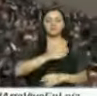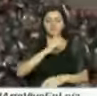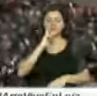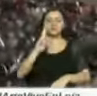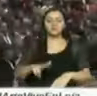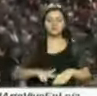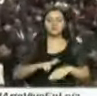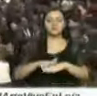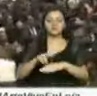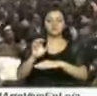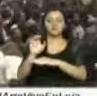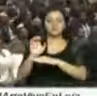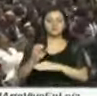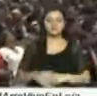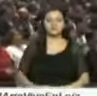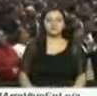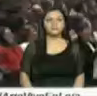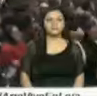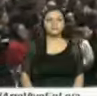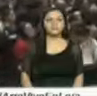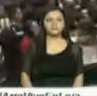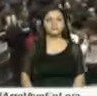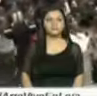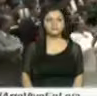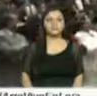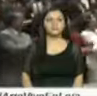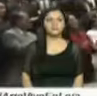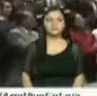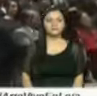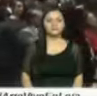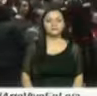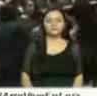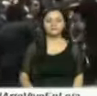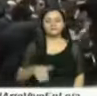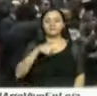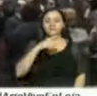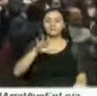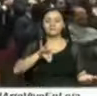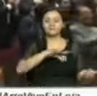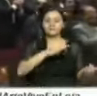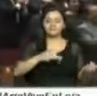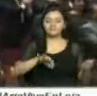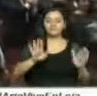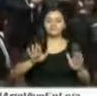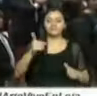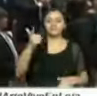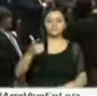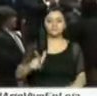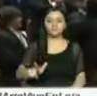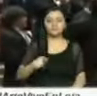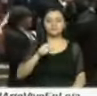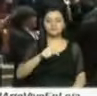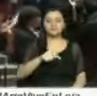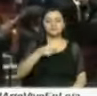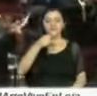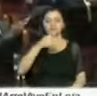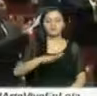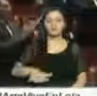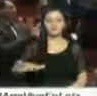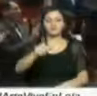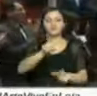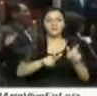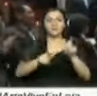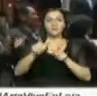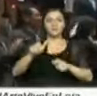del himno nacional del Ecuador, interpretado por la Orquesta Sinfónica de Loja y el Coro Polifónico